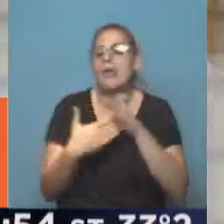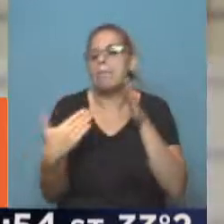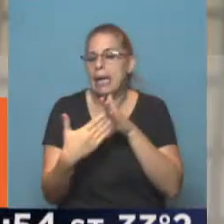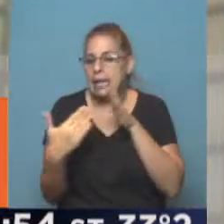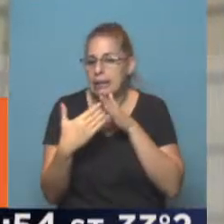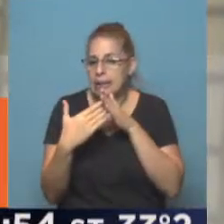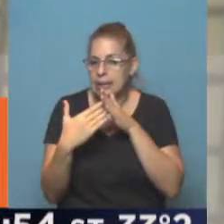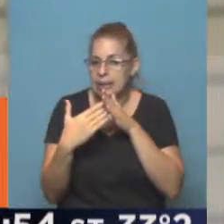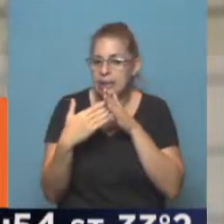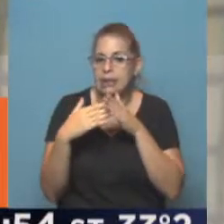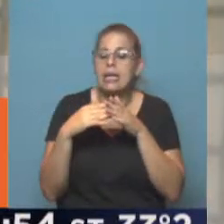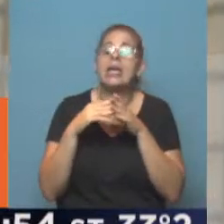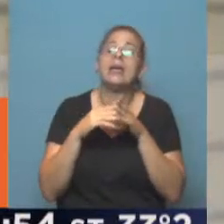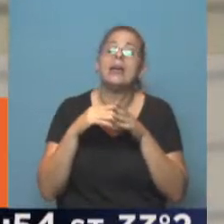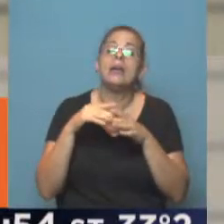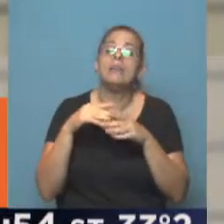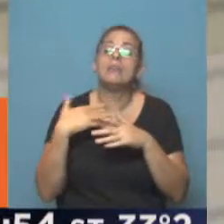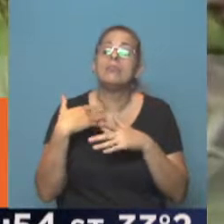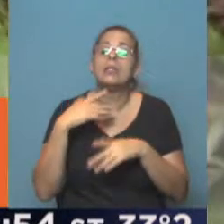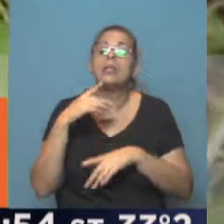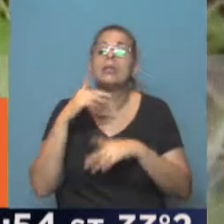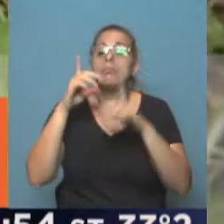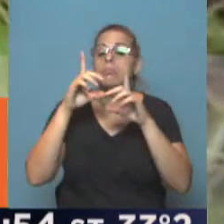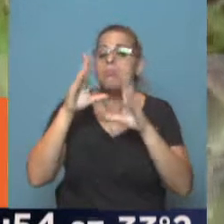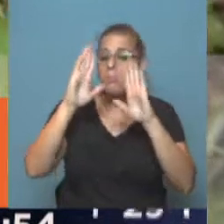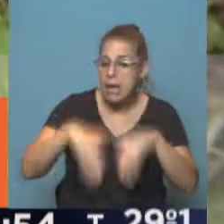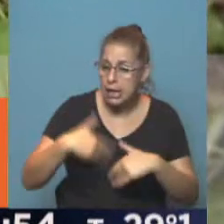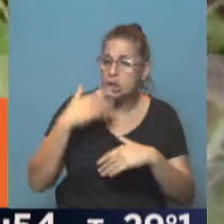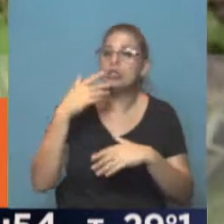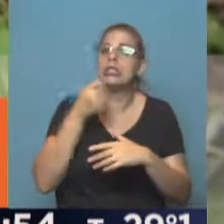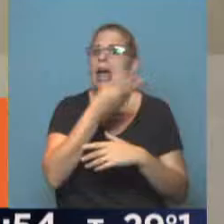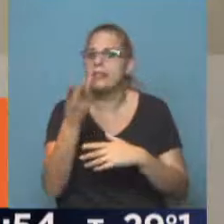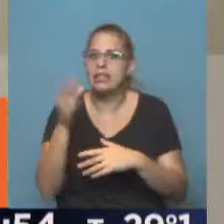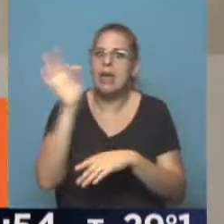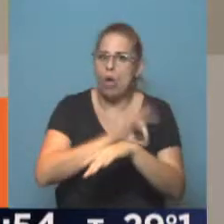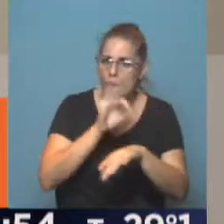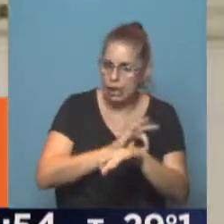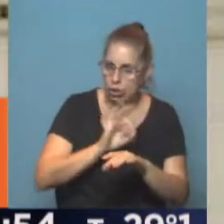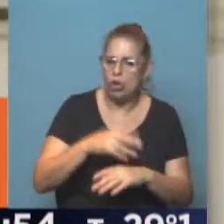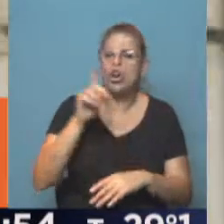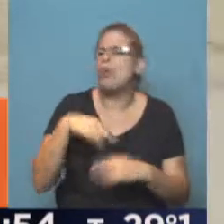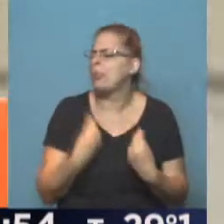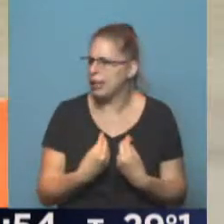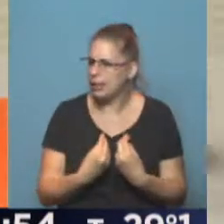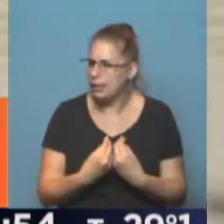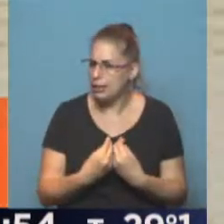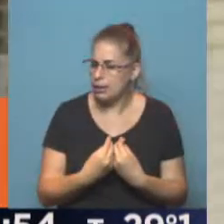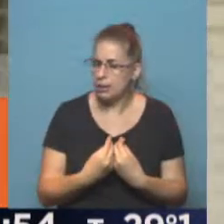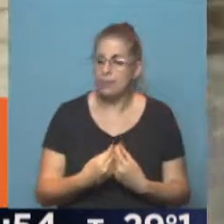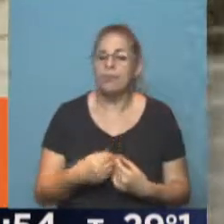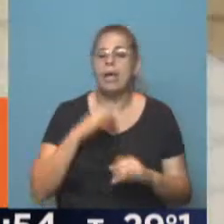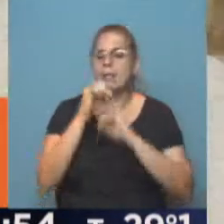características epidemiológicas el número del caso disminuye y esto a qué se debe por qué pasa hay varias